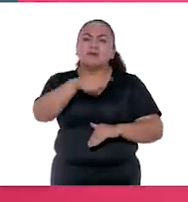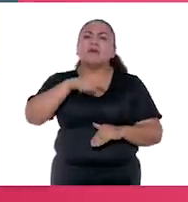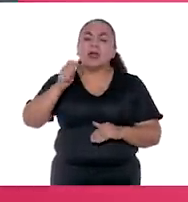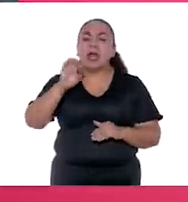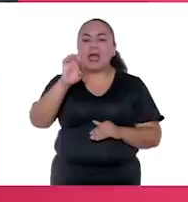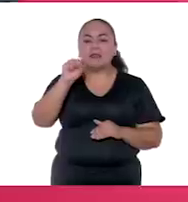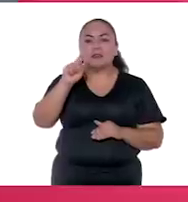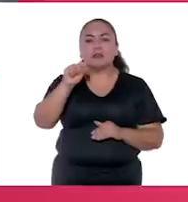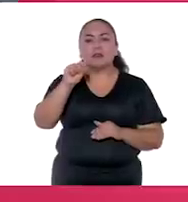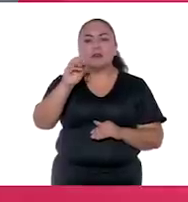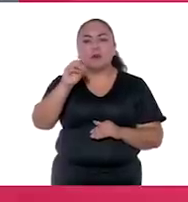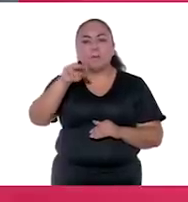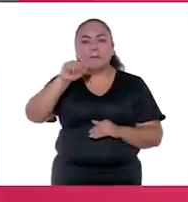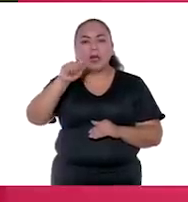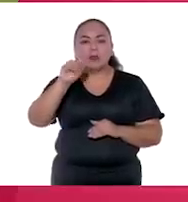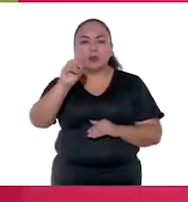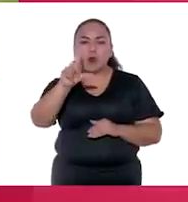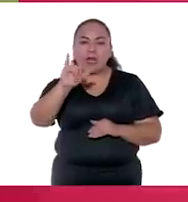estromatolitos.